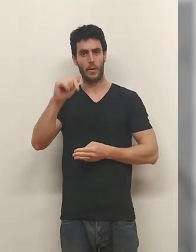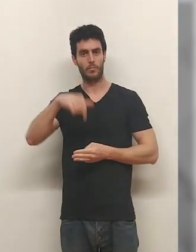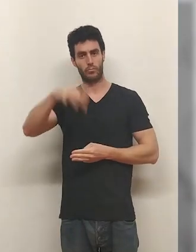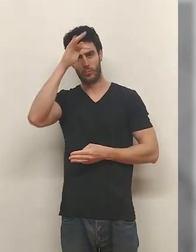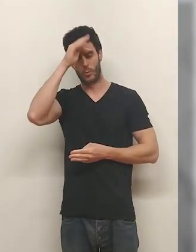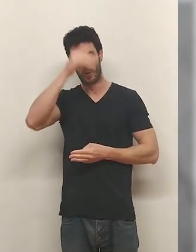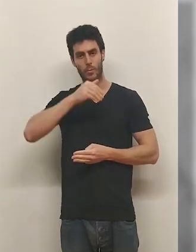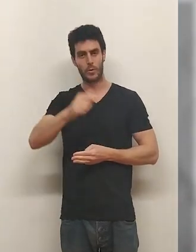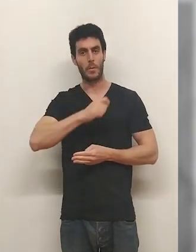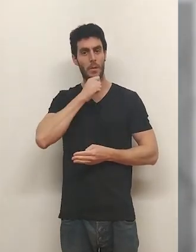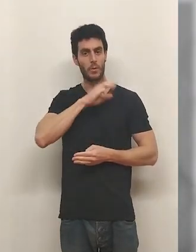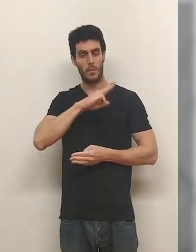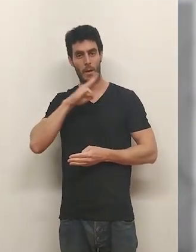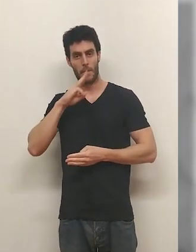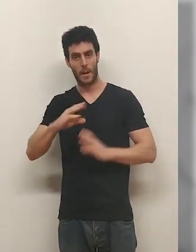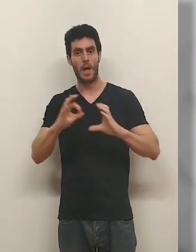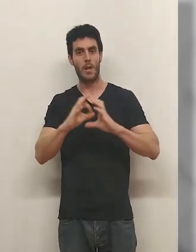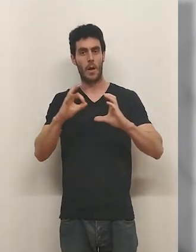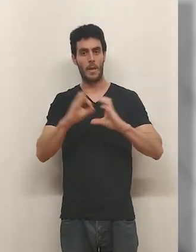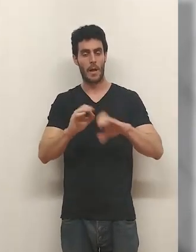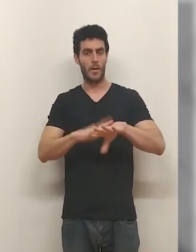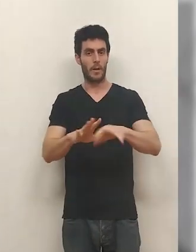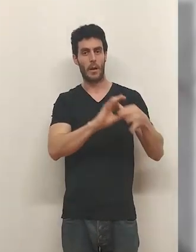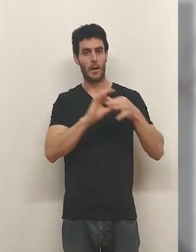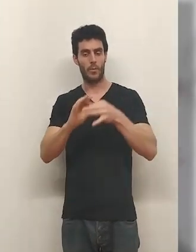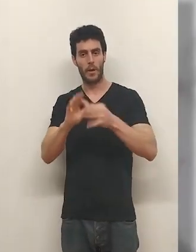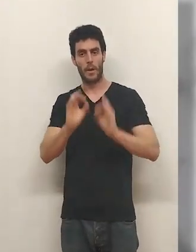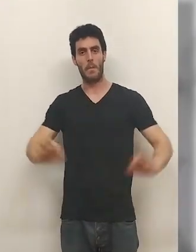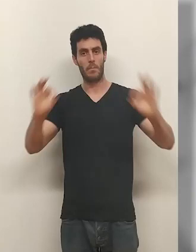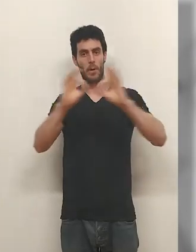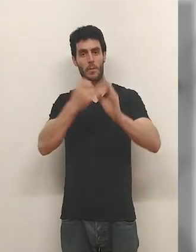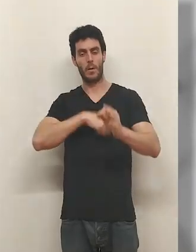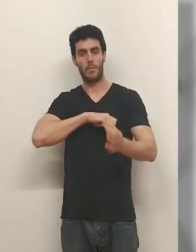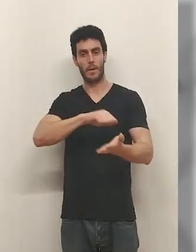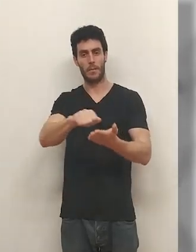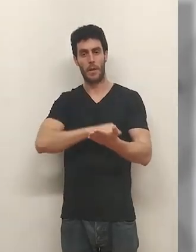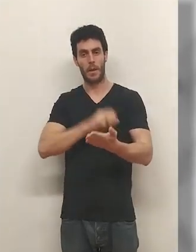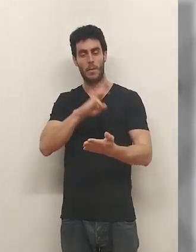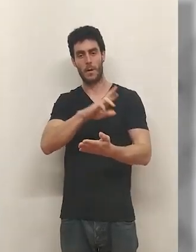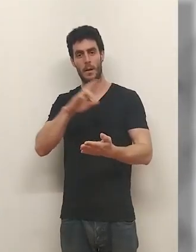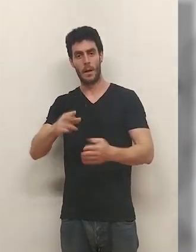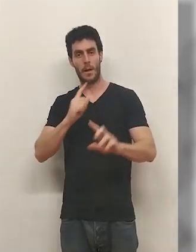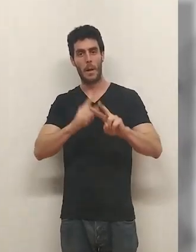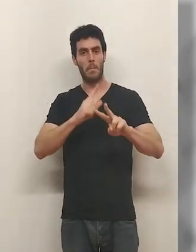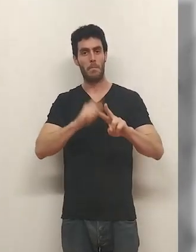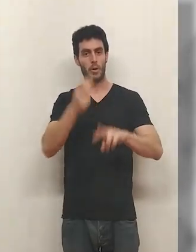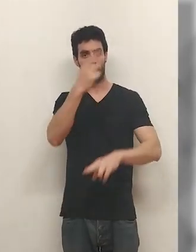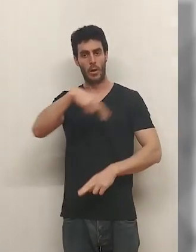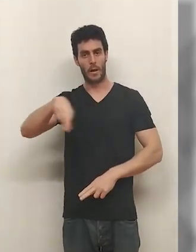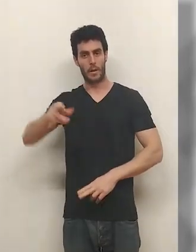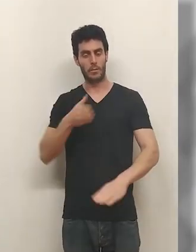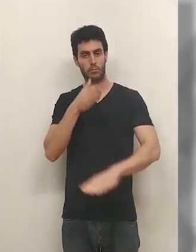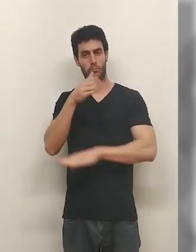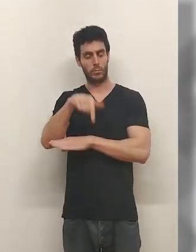de este domingo. PSOE, PP, Ciudadanos, Izquierda Unida, Podemos, España vaciada, Partido Riojano, Vox y Por La Rioja.